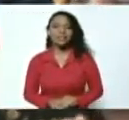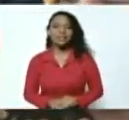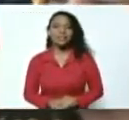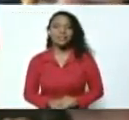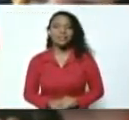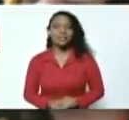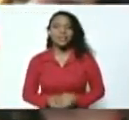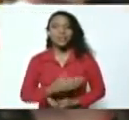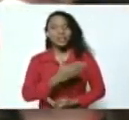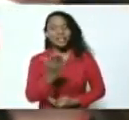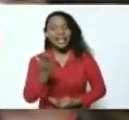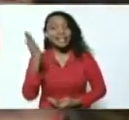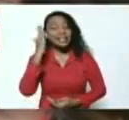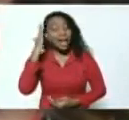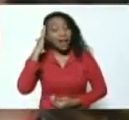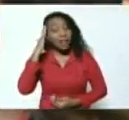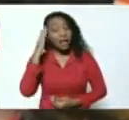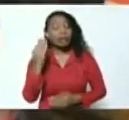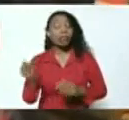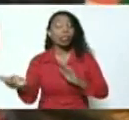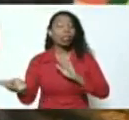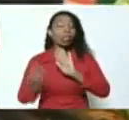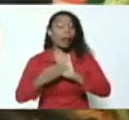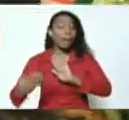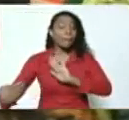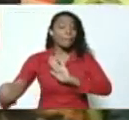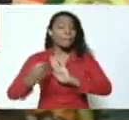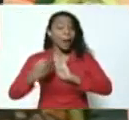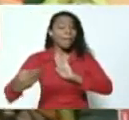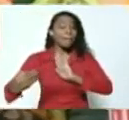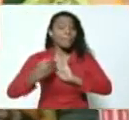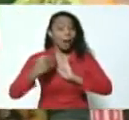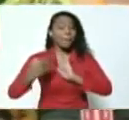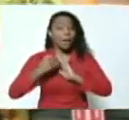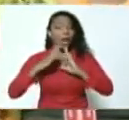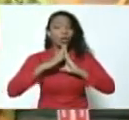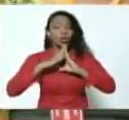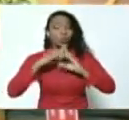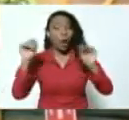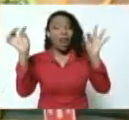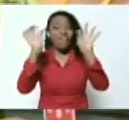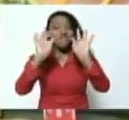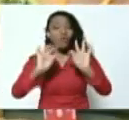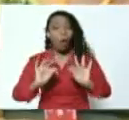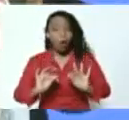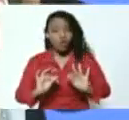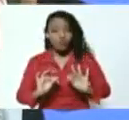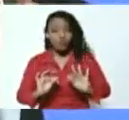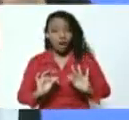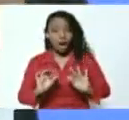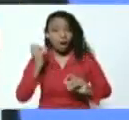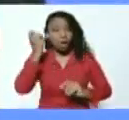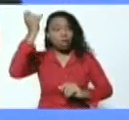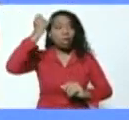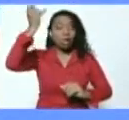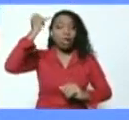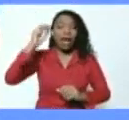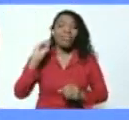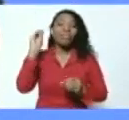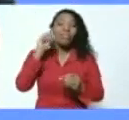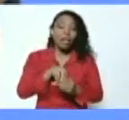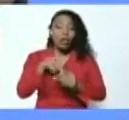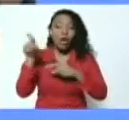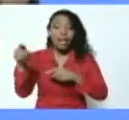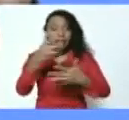Y ustedes saben que nos han aplicado todas las recetas que se les han ocurrido dentro de ese